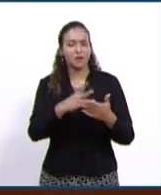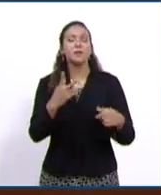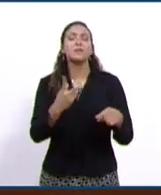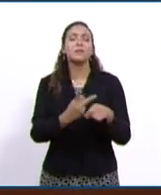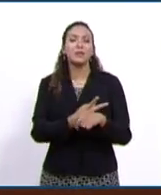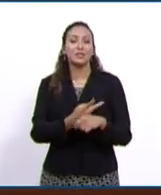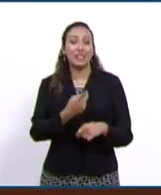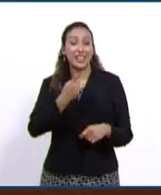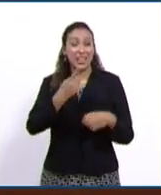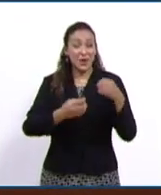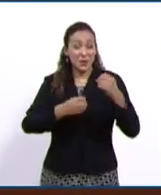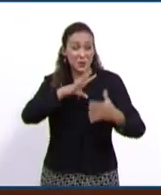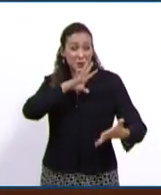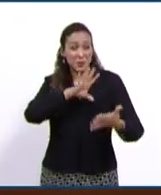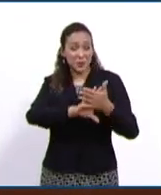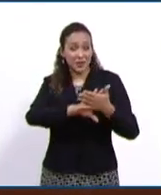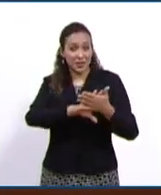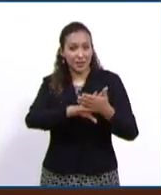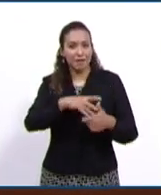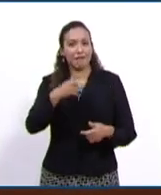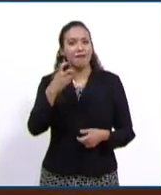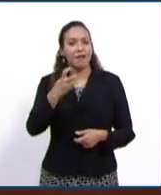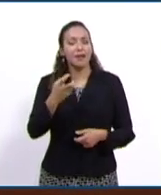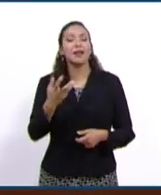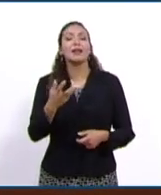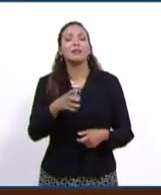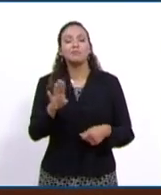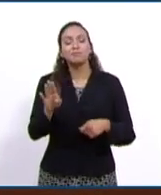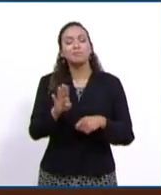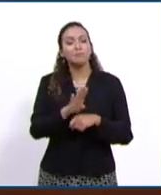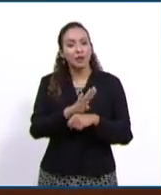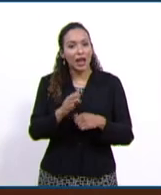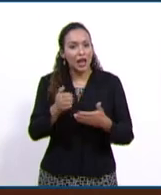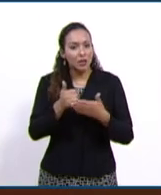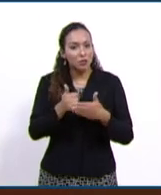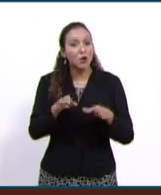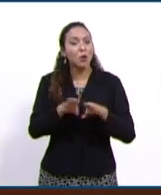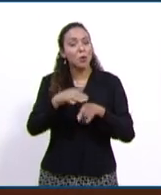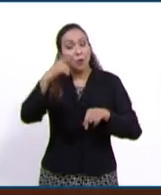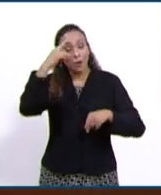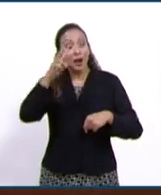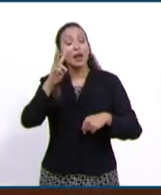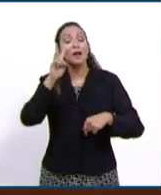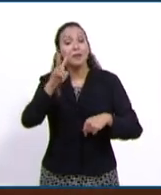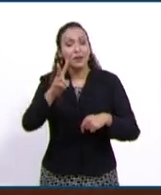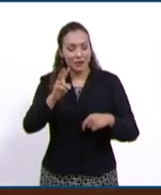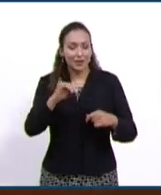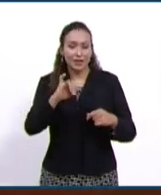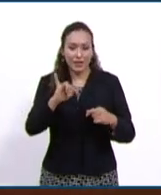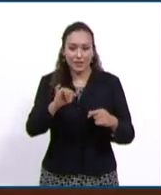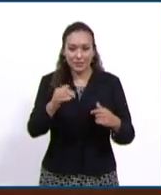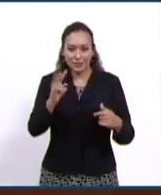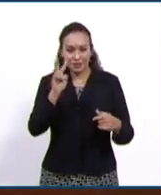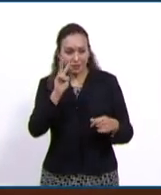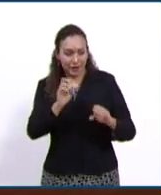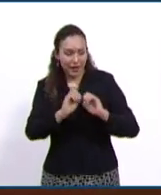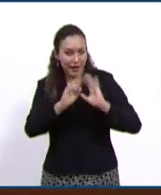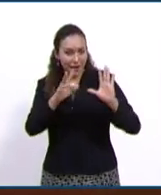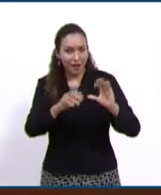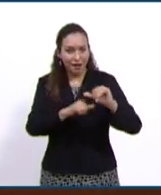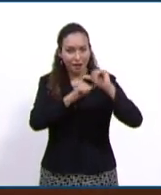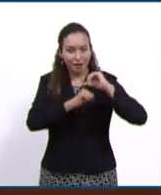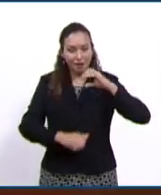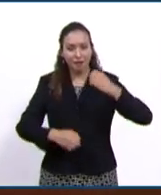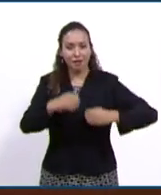enorme potencial de contribuir a la credibilidad del Poder Judicial Federal y